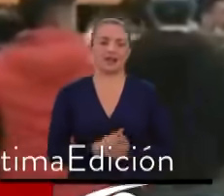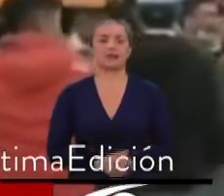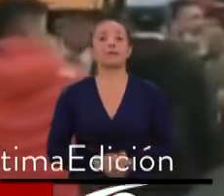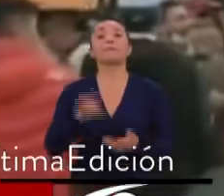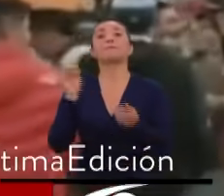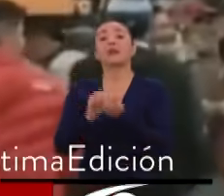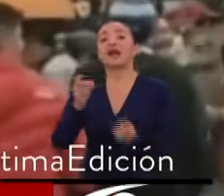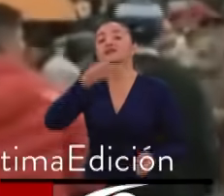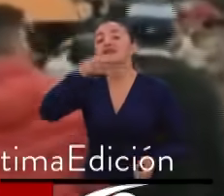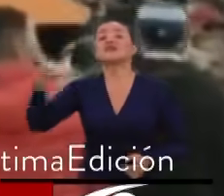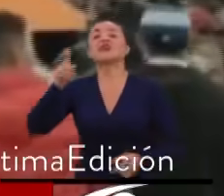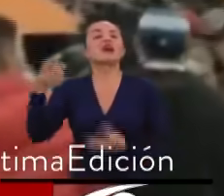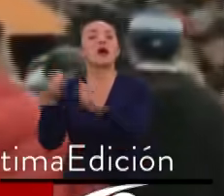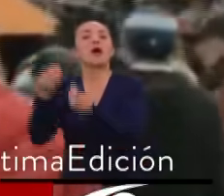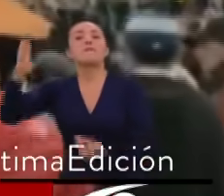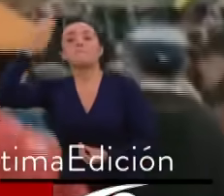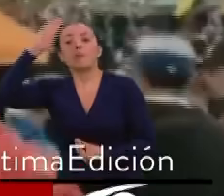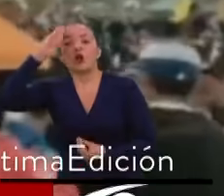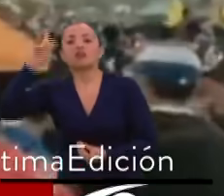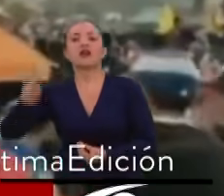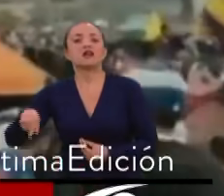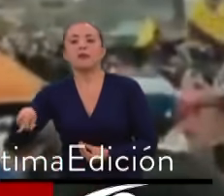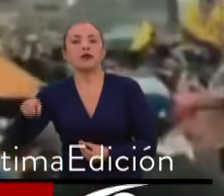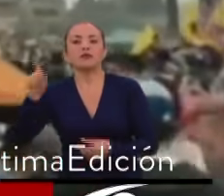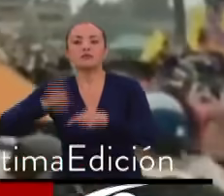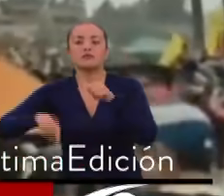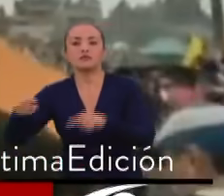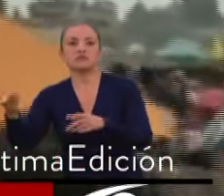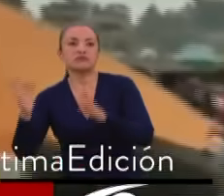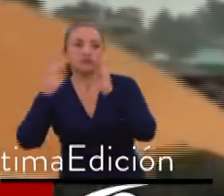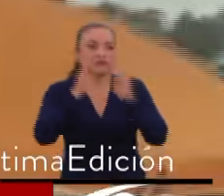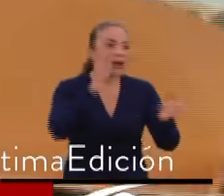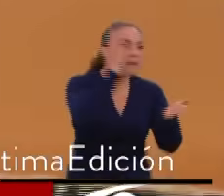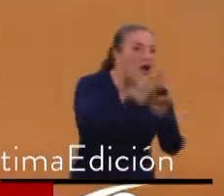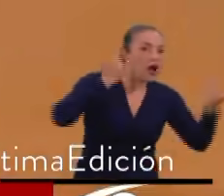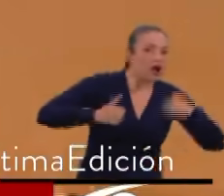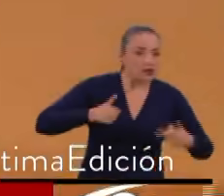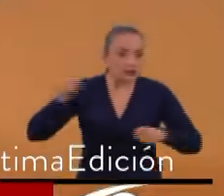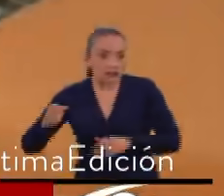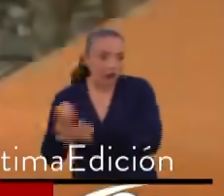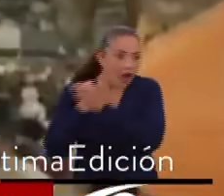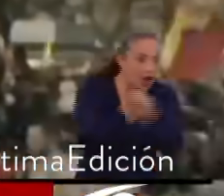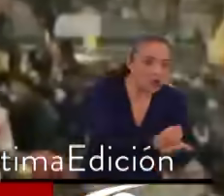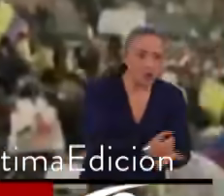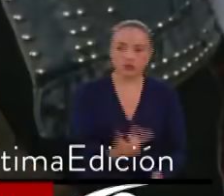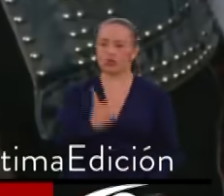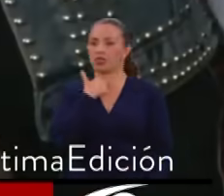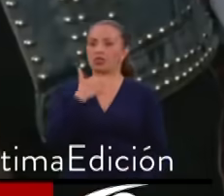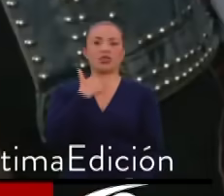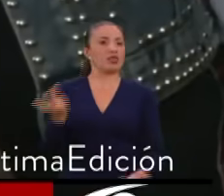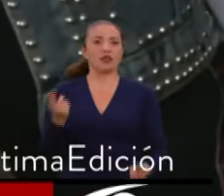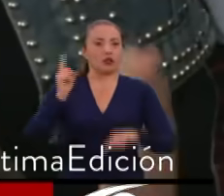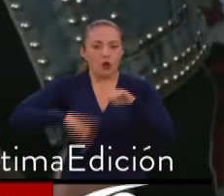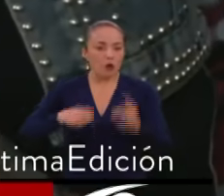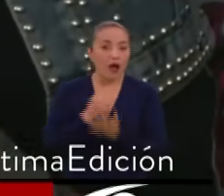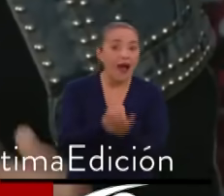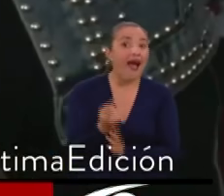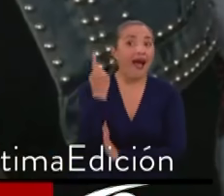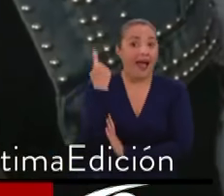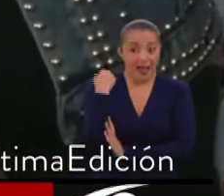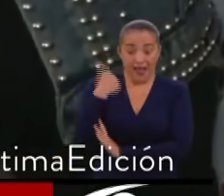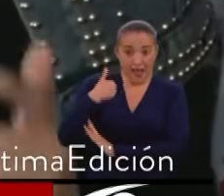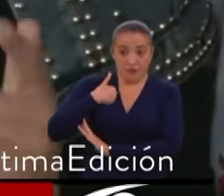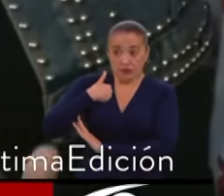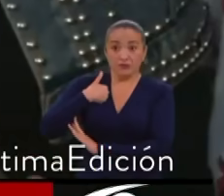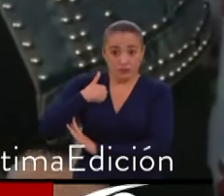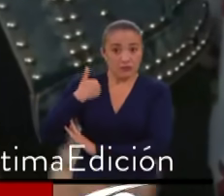que la policía les impide atender a los manifestantes que resultan heridos. No podemos ayudar, no nos dejan. Ayer a mí me